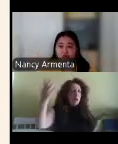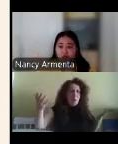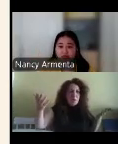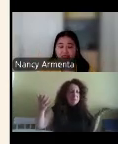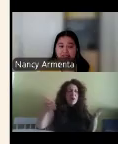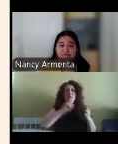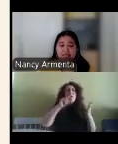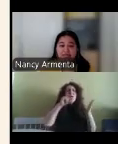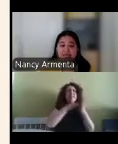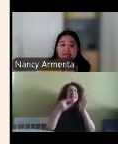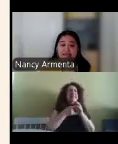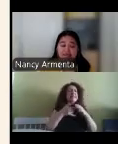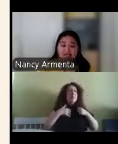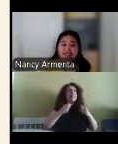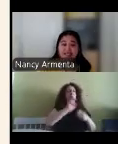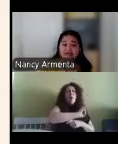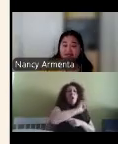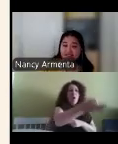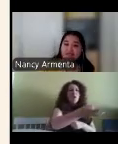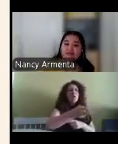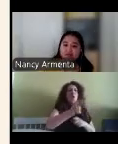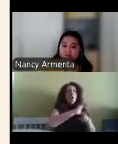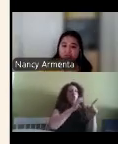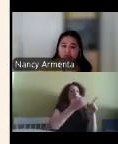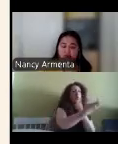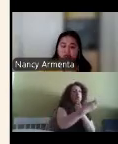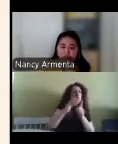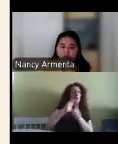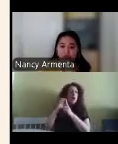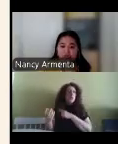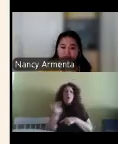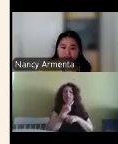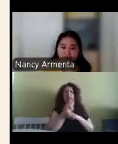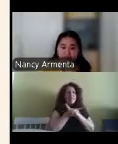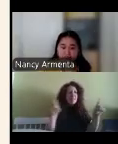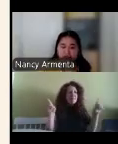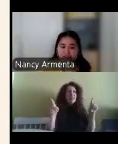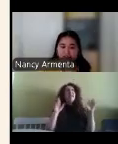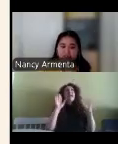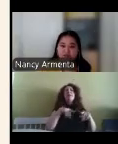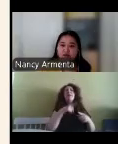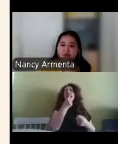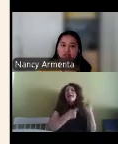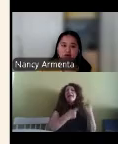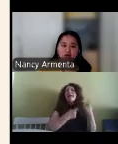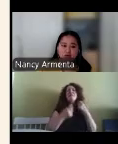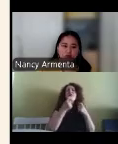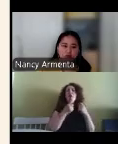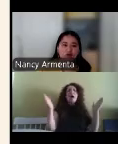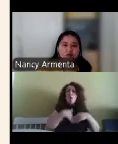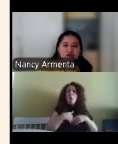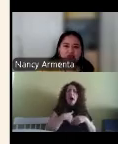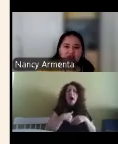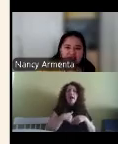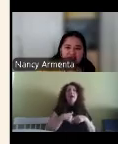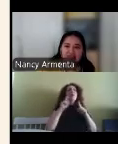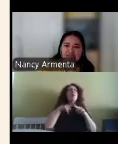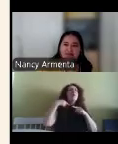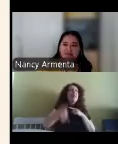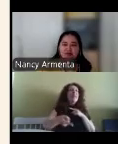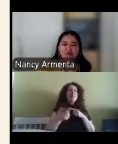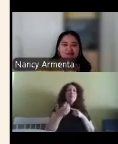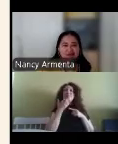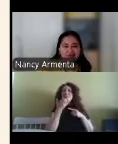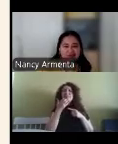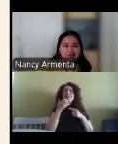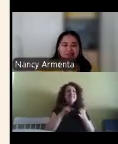diferencias culturales y que también esta falta de información que hemos detectado a veces dificulta cómo navegar el